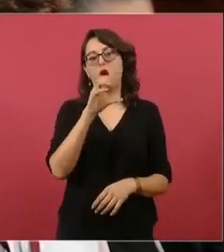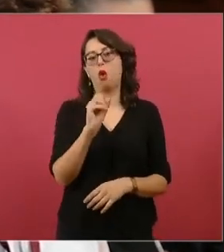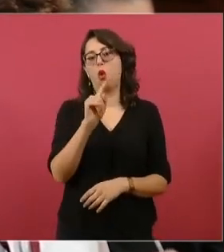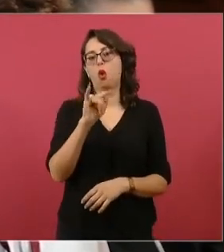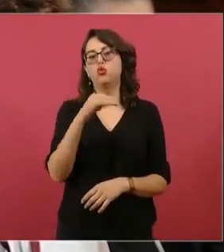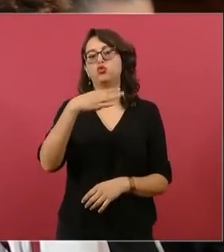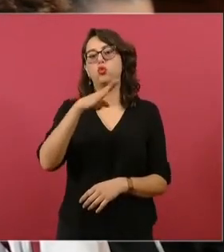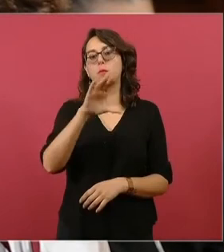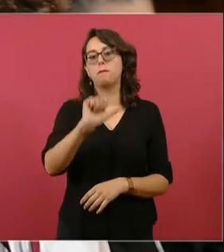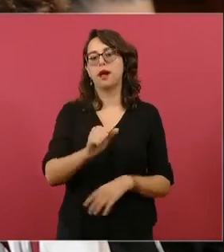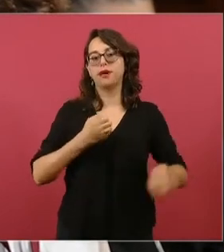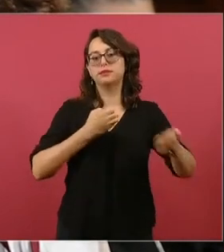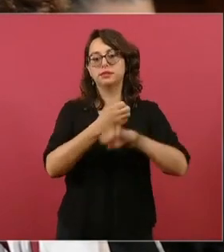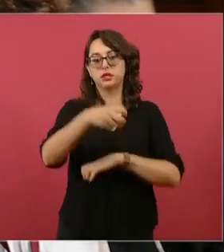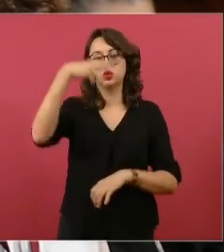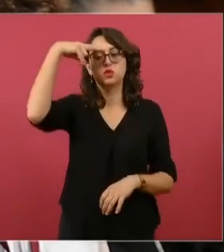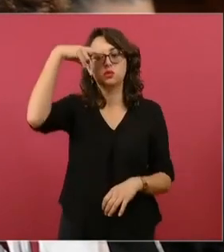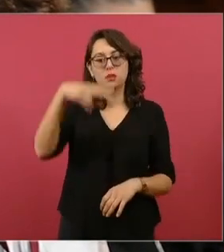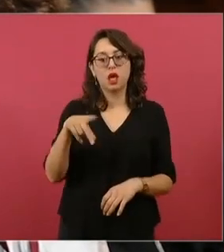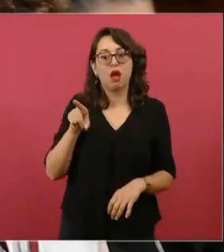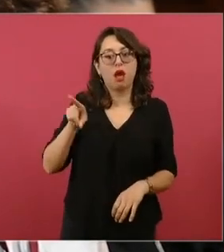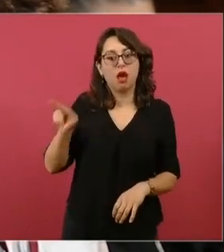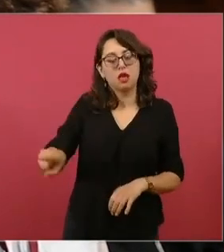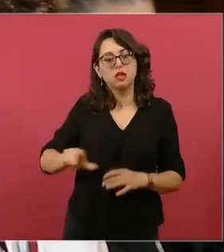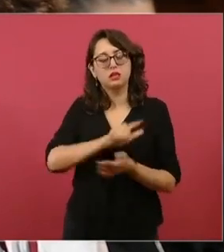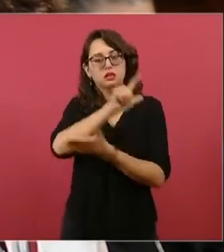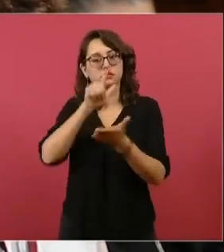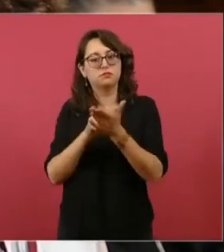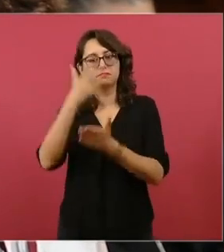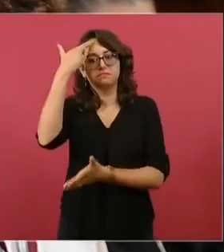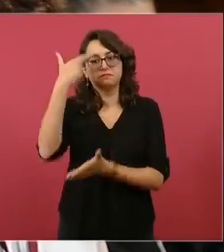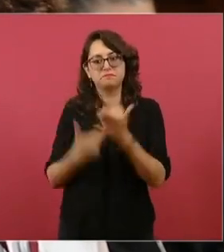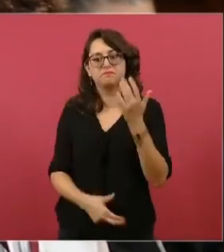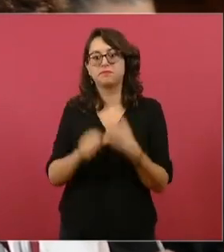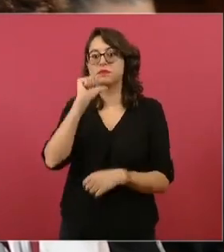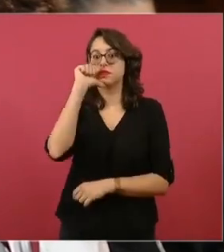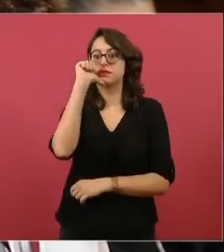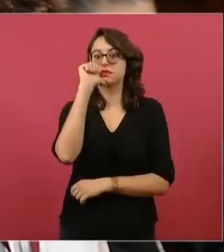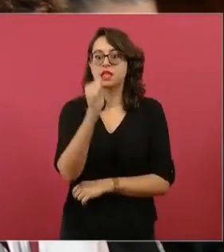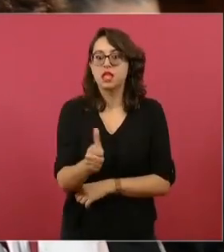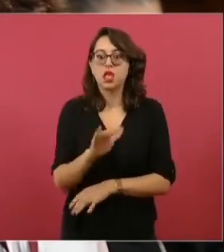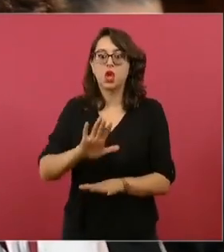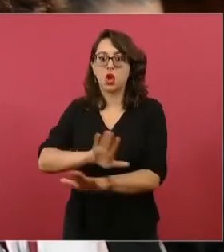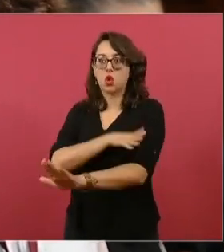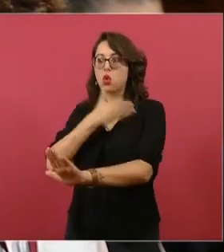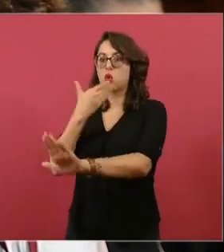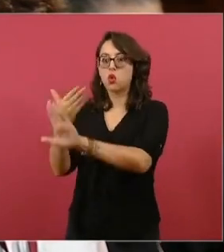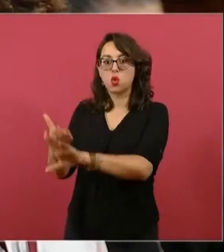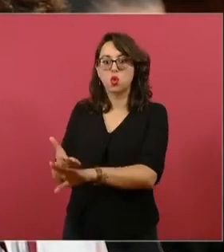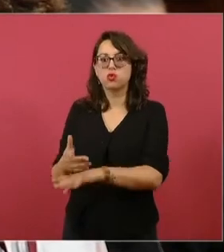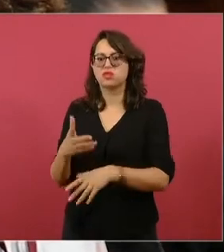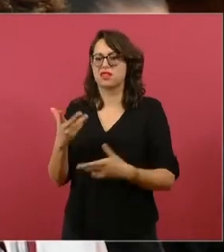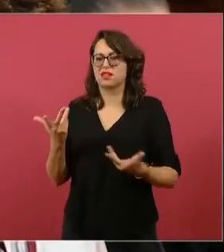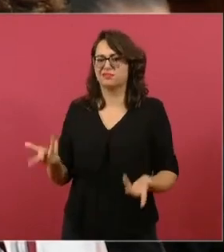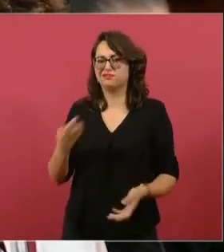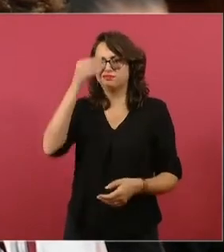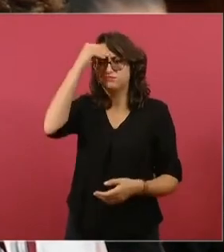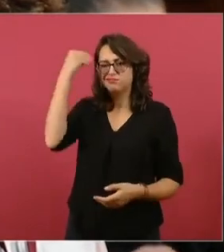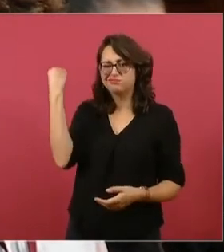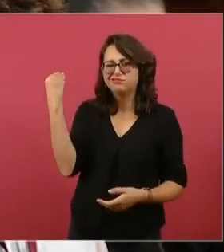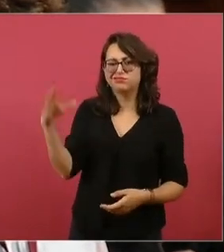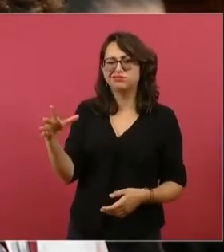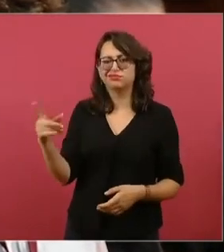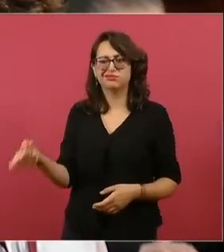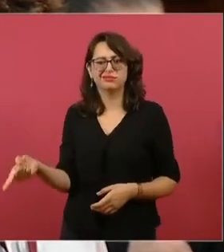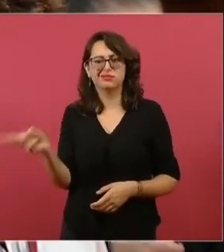un delito que no cometió y es señalado por la propia Fiscalía de esta entidad de homicida contra un